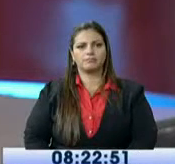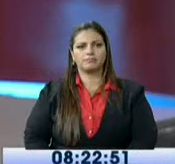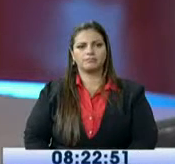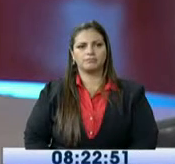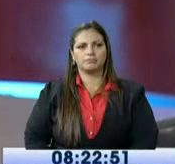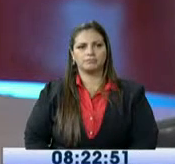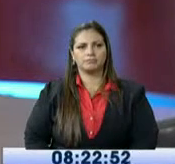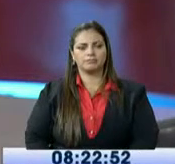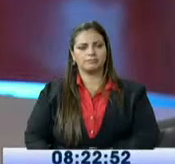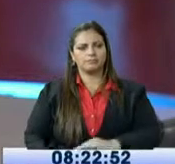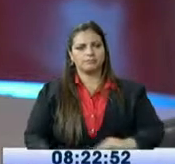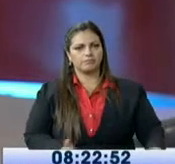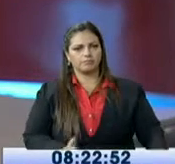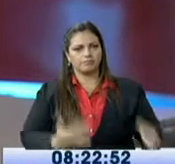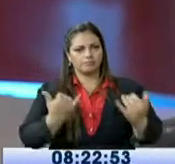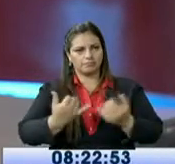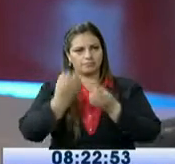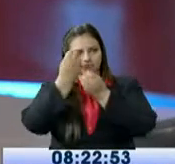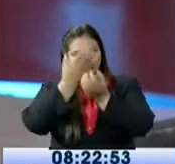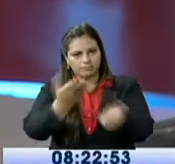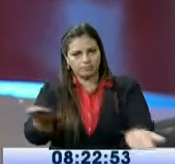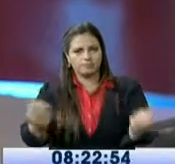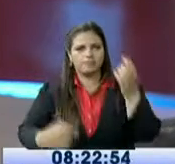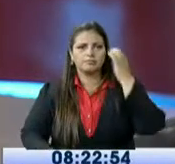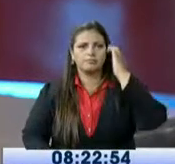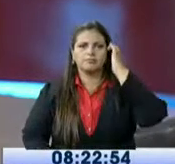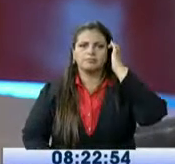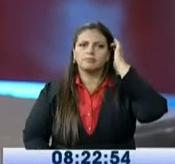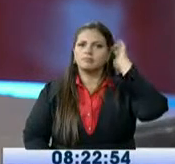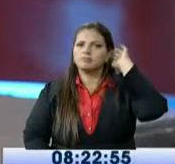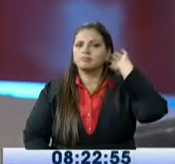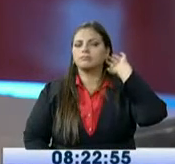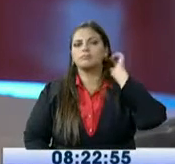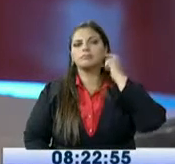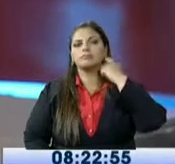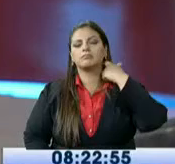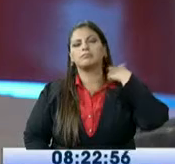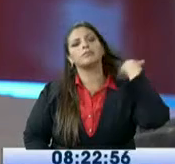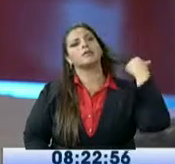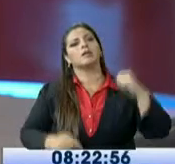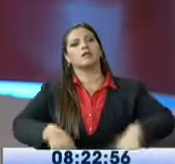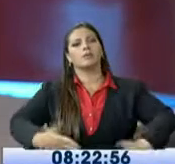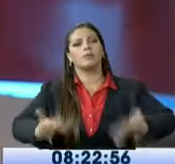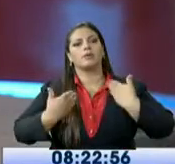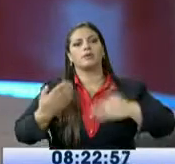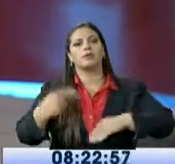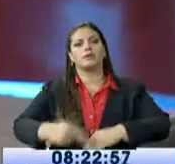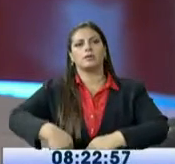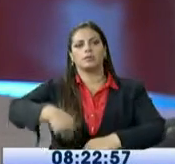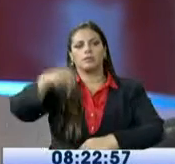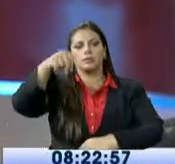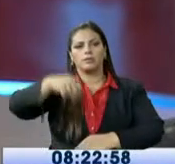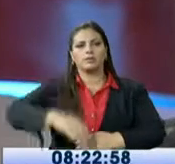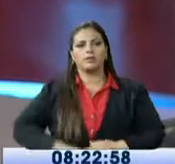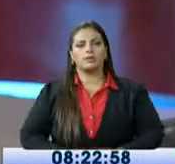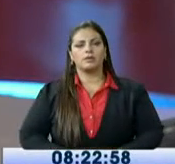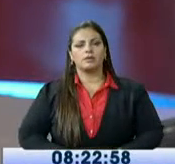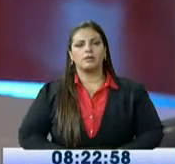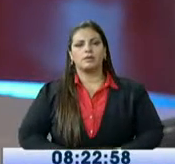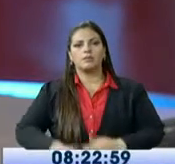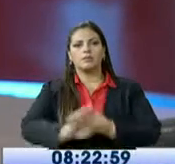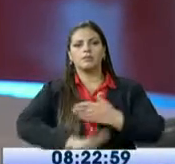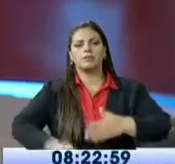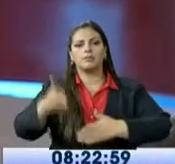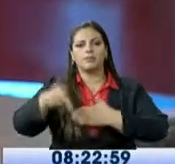Y ahora les contamos que una familia perdió todos sus enseres tras un incendio que se registró en su vivienda ubicada en